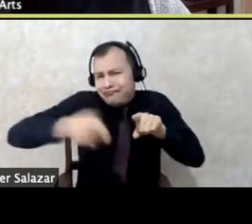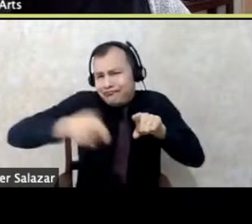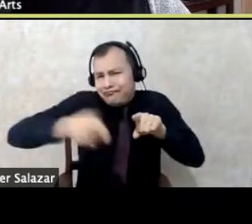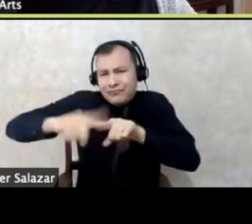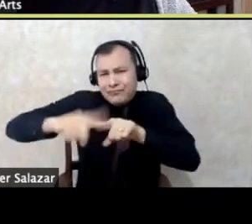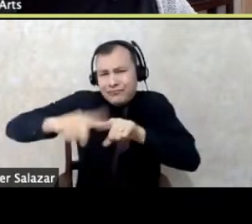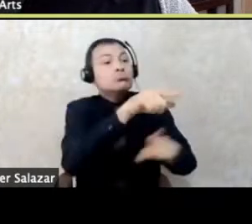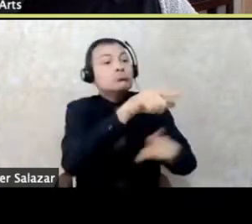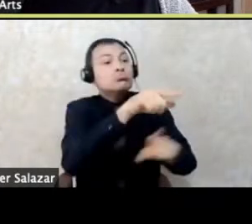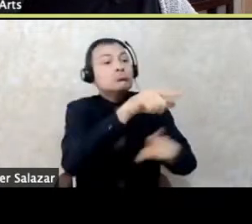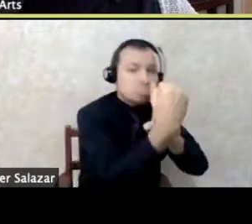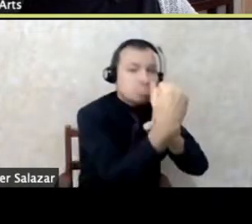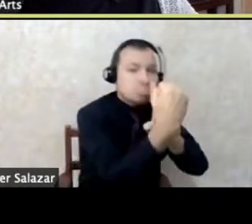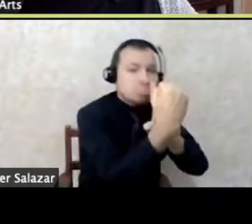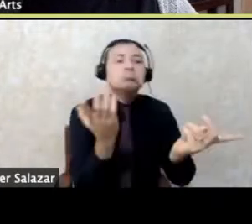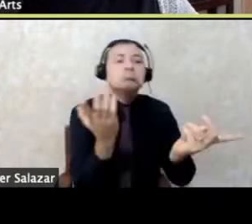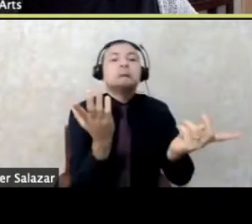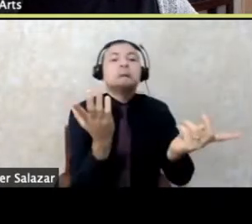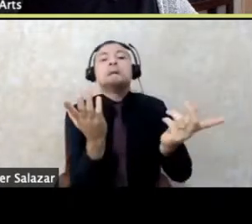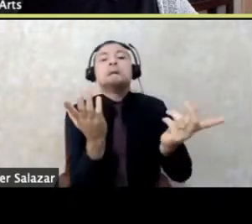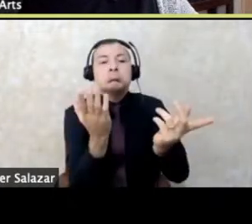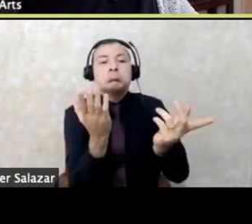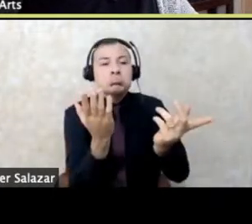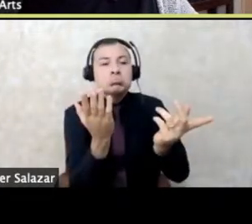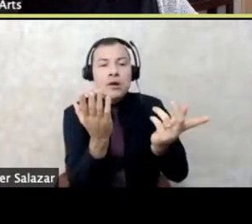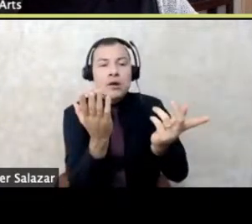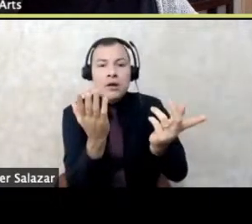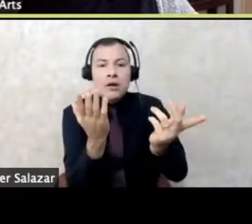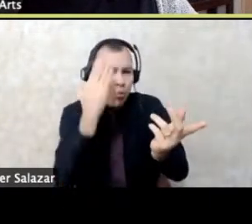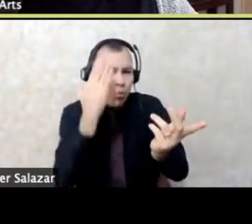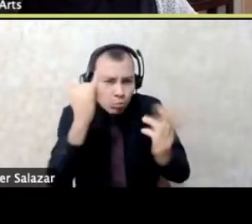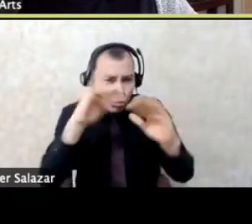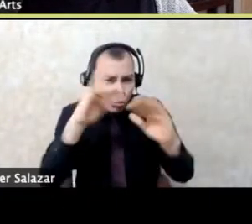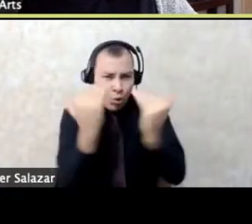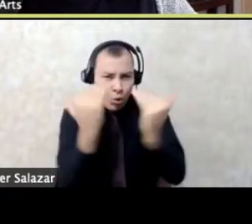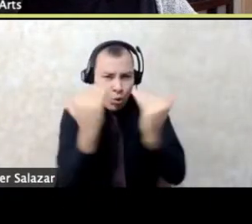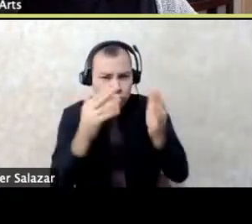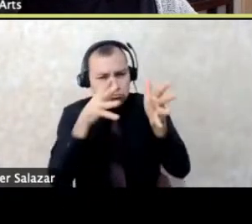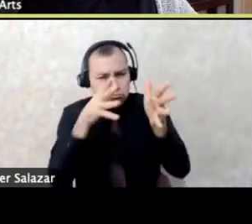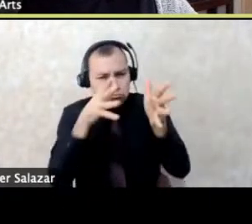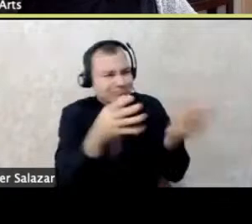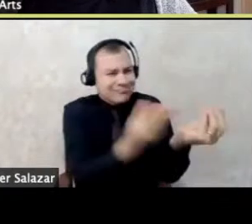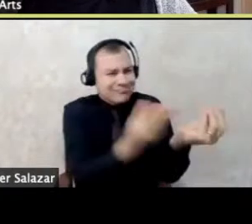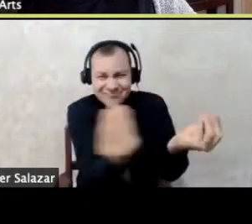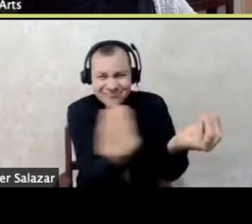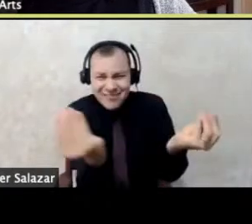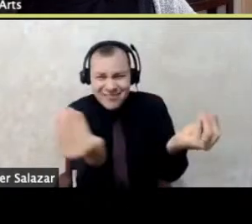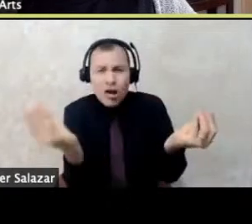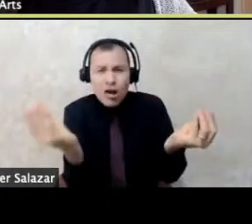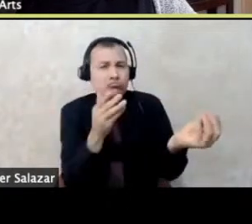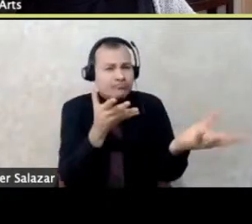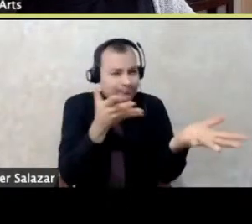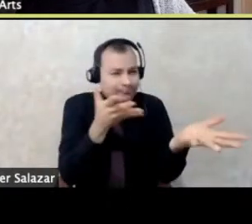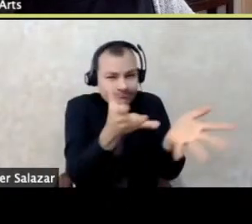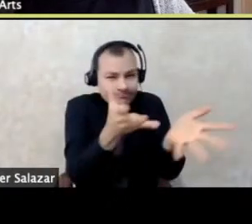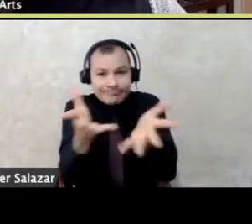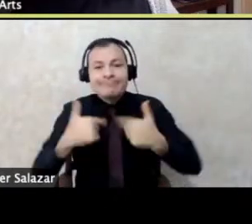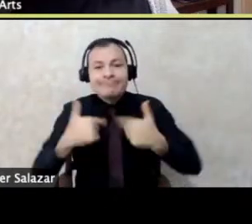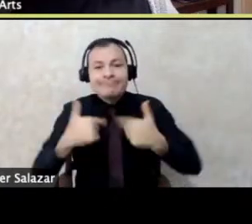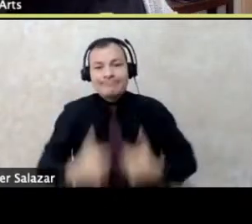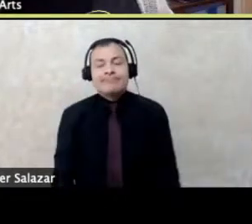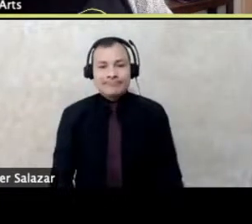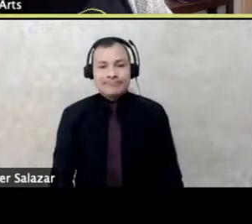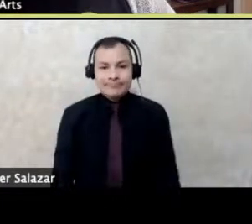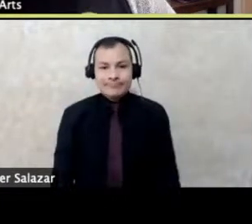are Carteros de la Noche, a cultural foundation located in Quimbaya, Quindío. Quimbaya, Quindío is